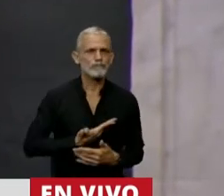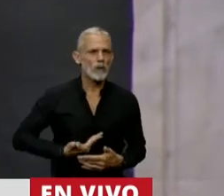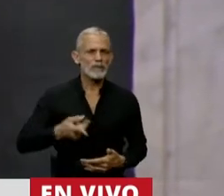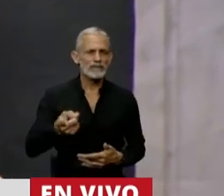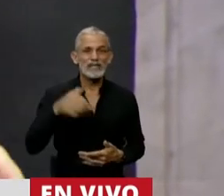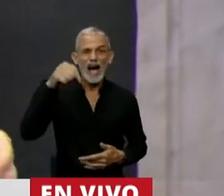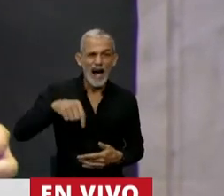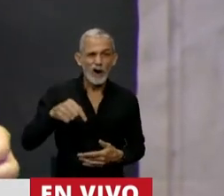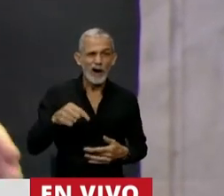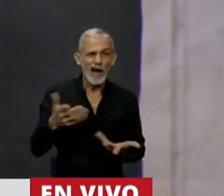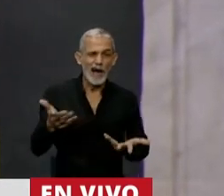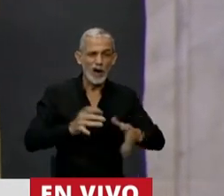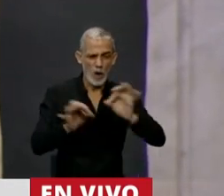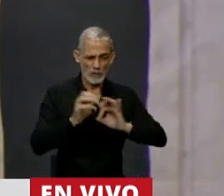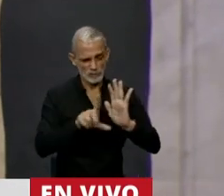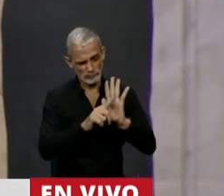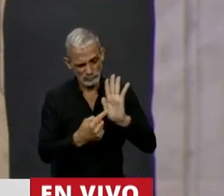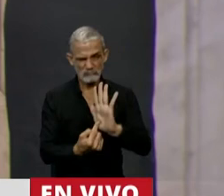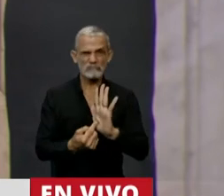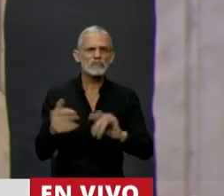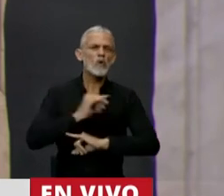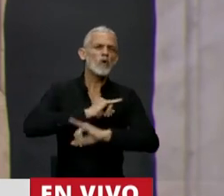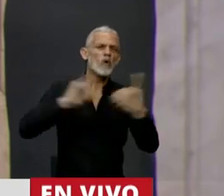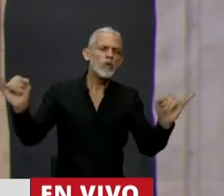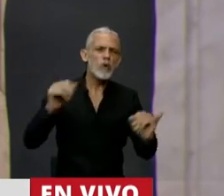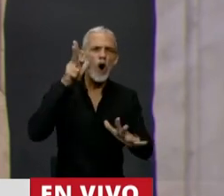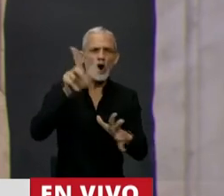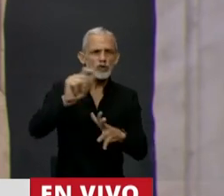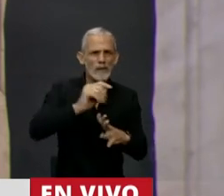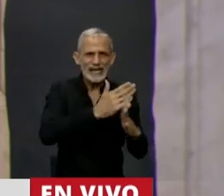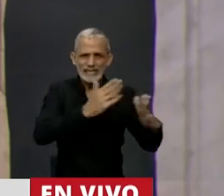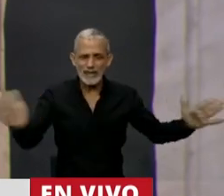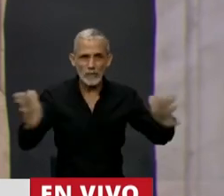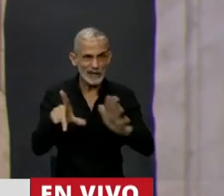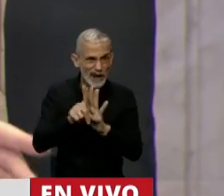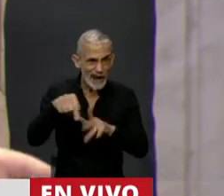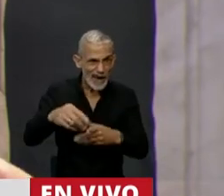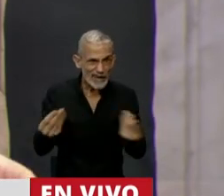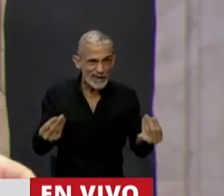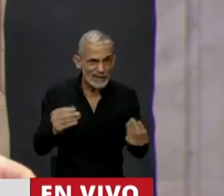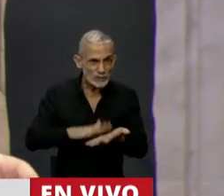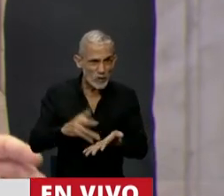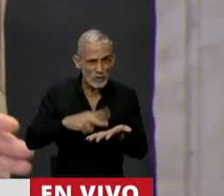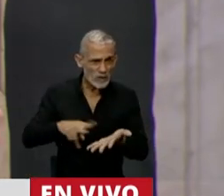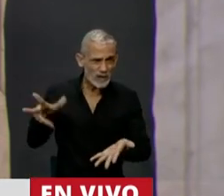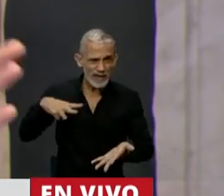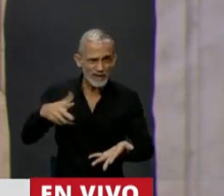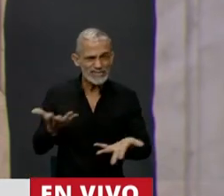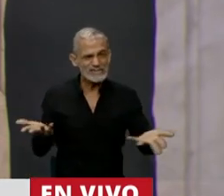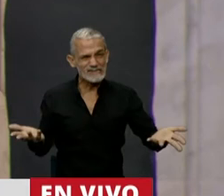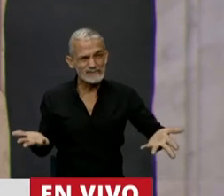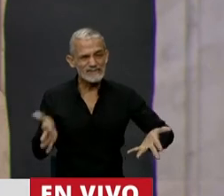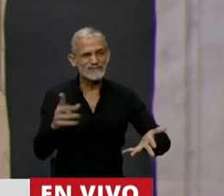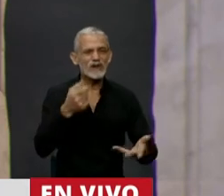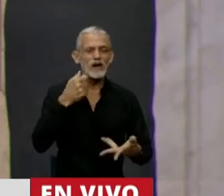ahora nos traen, después de haberla anunciado 8 meses después, traen esta ley que se